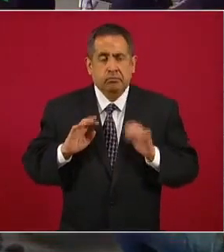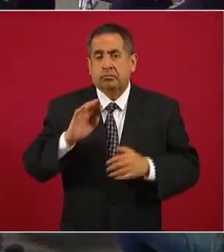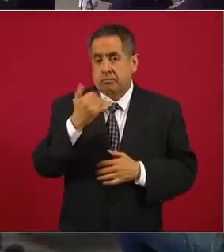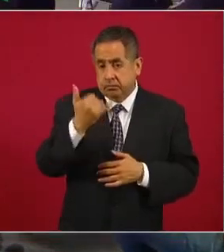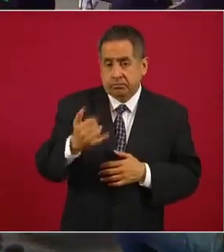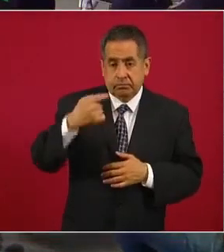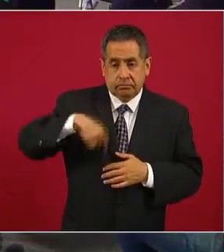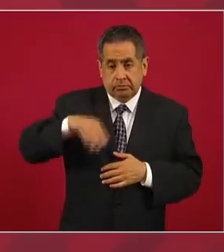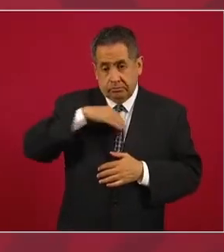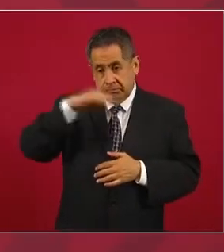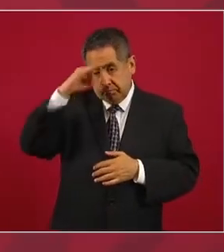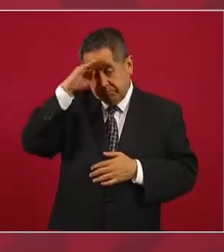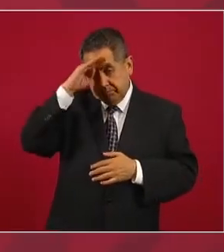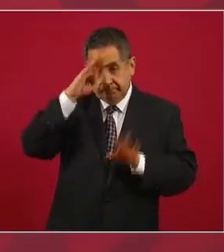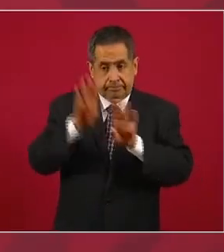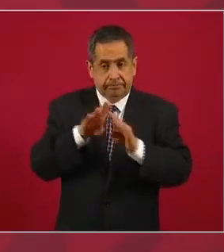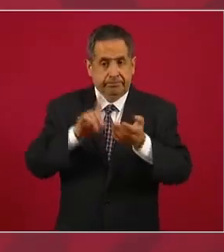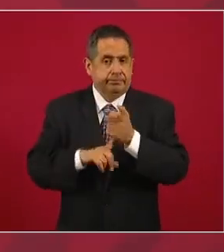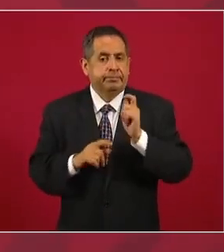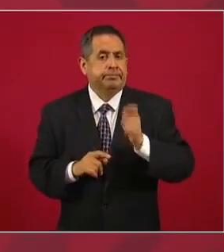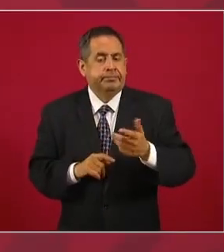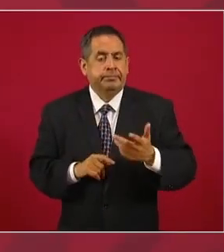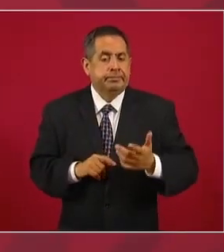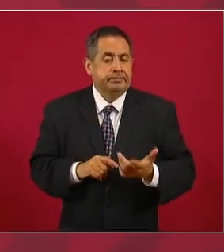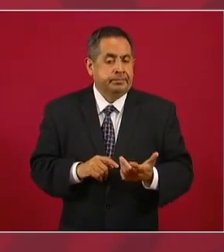consideramos que